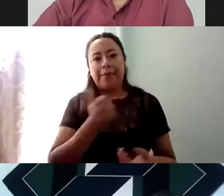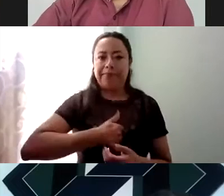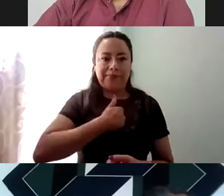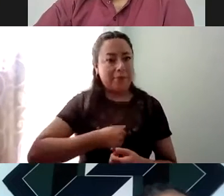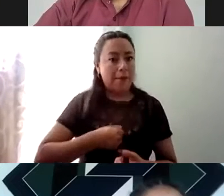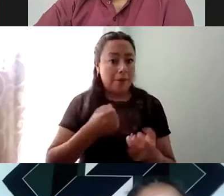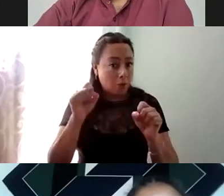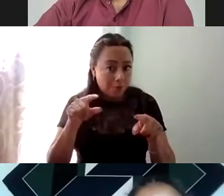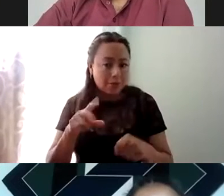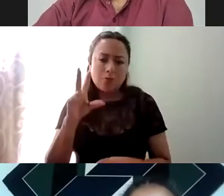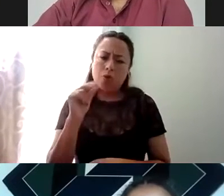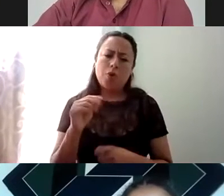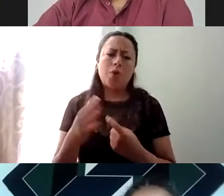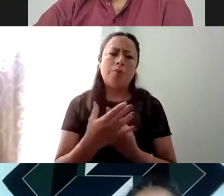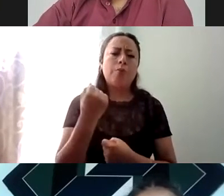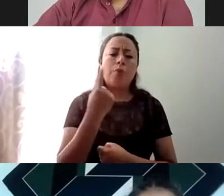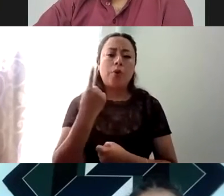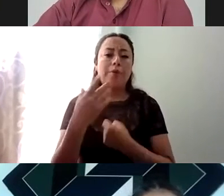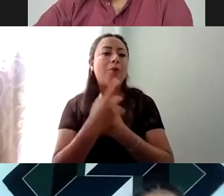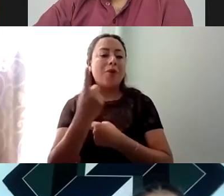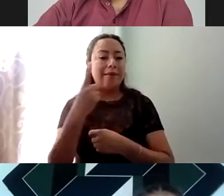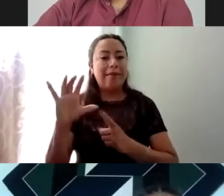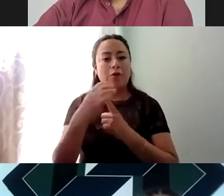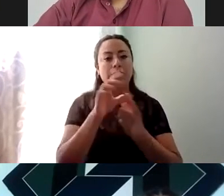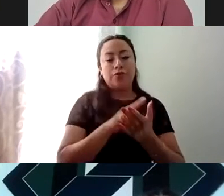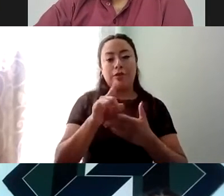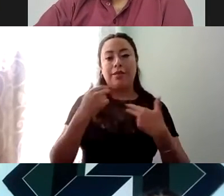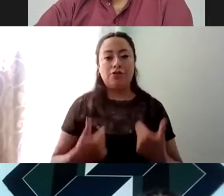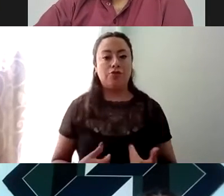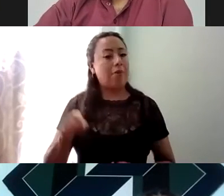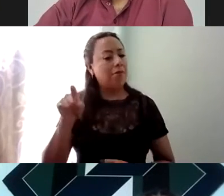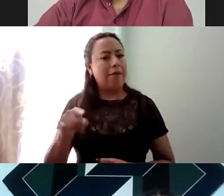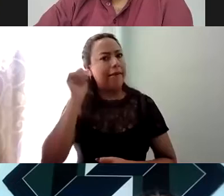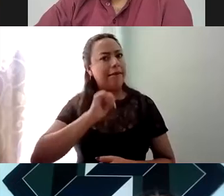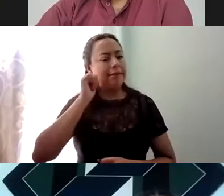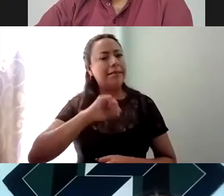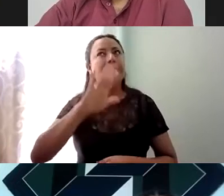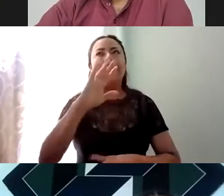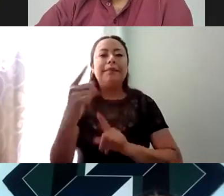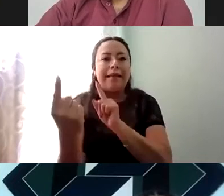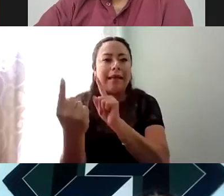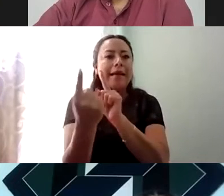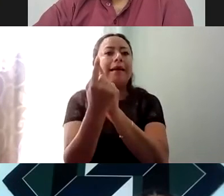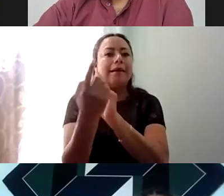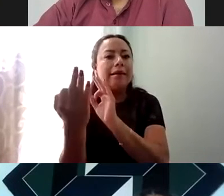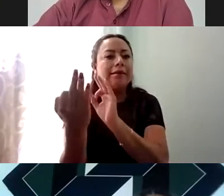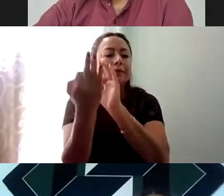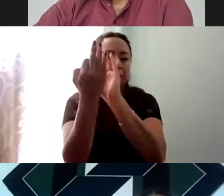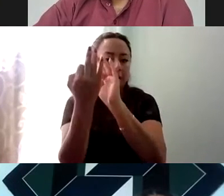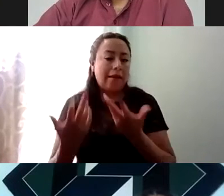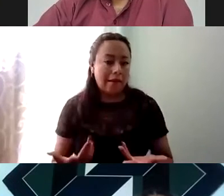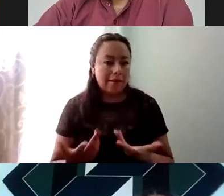siempre se había garantizado, o sea, siempre se había distinguido de ser una comisión cercana a la población. Y pues el día de hoy